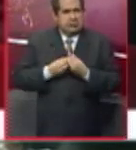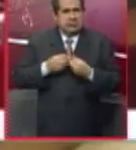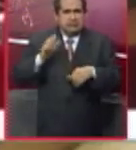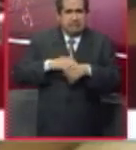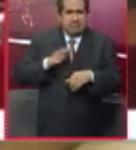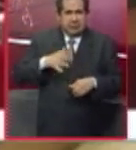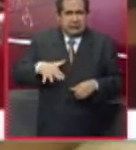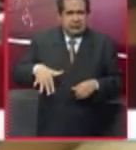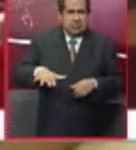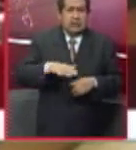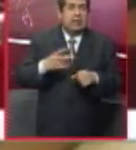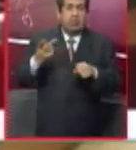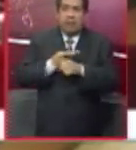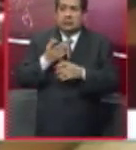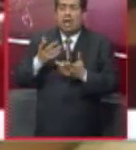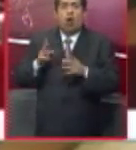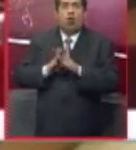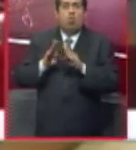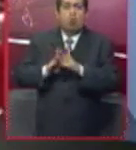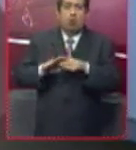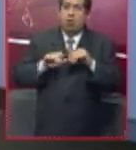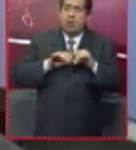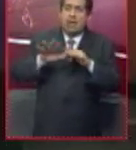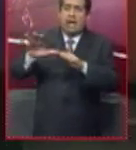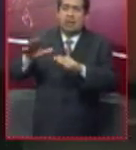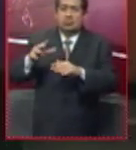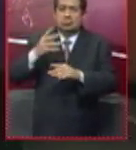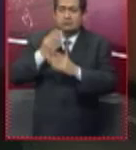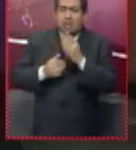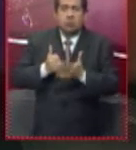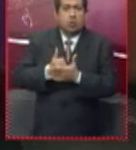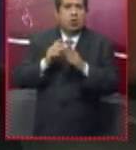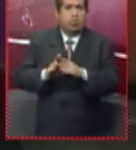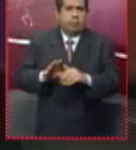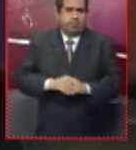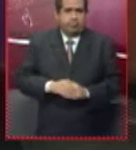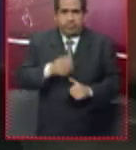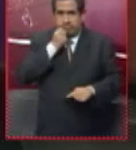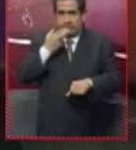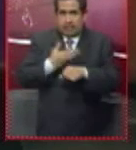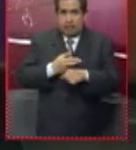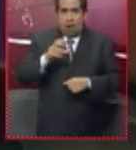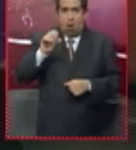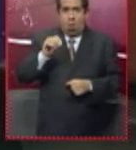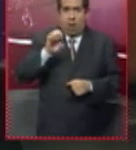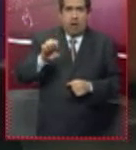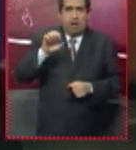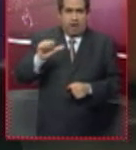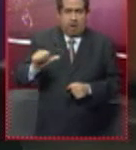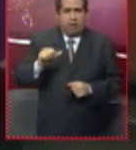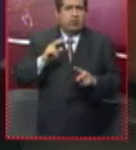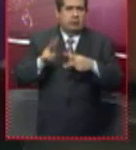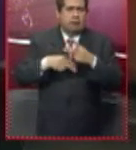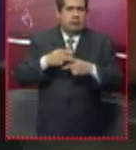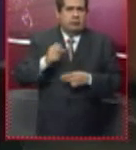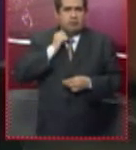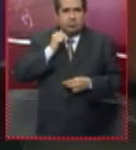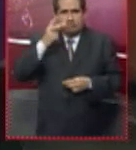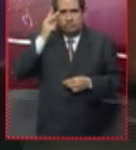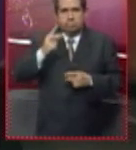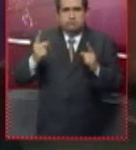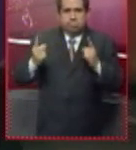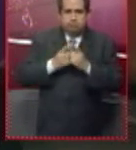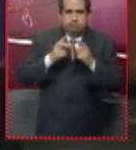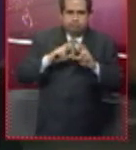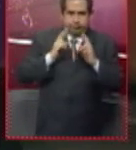la búsqueda de soluciones a la crisis migratoria en Europa. El secretario general de la Organización de Estados Americanos fue recibido en el Senado de la República en sesión